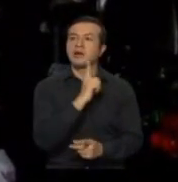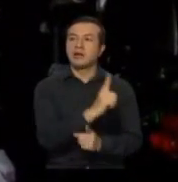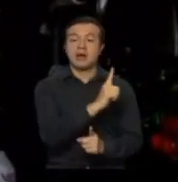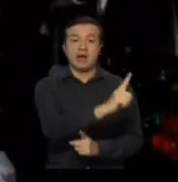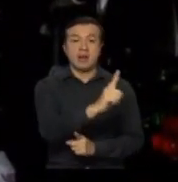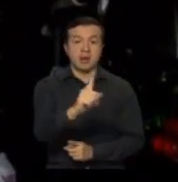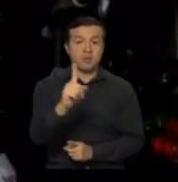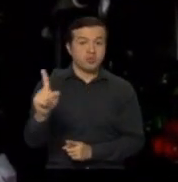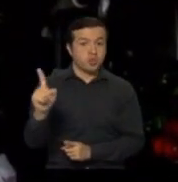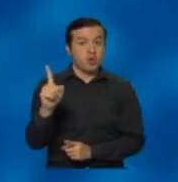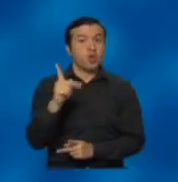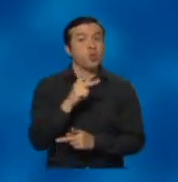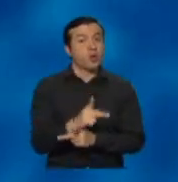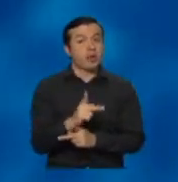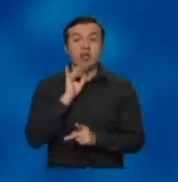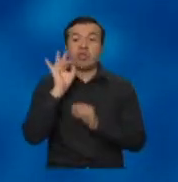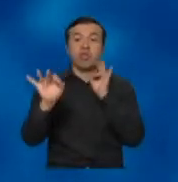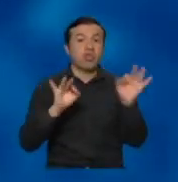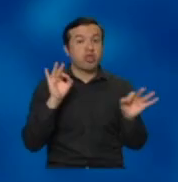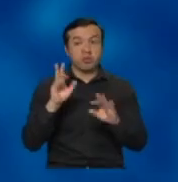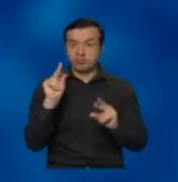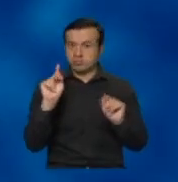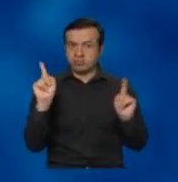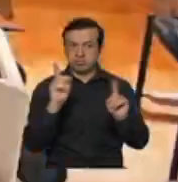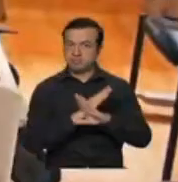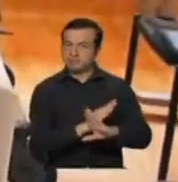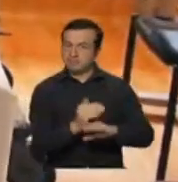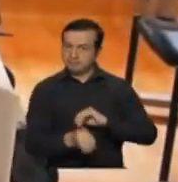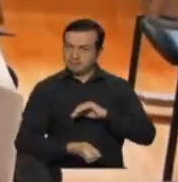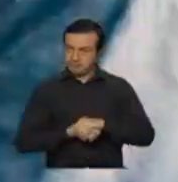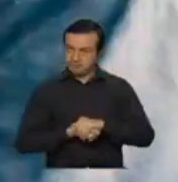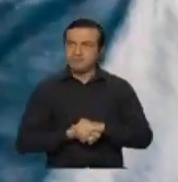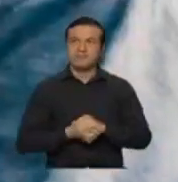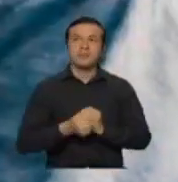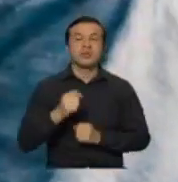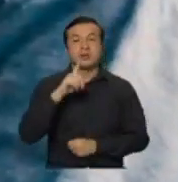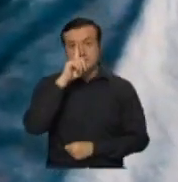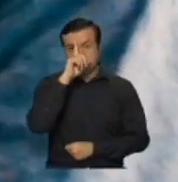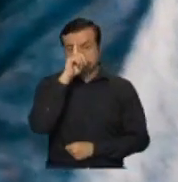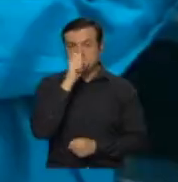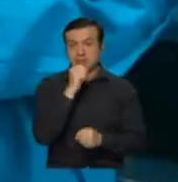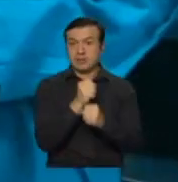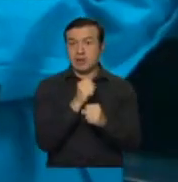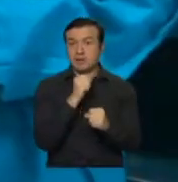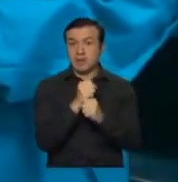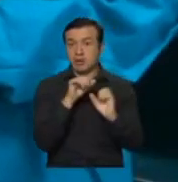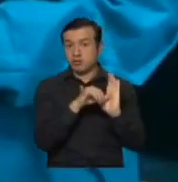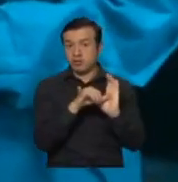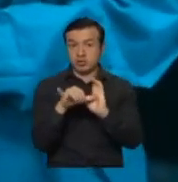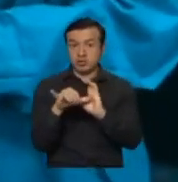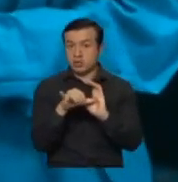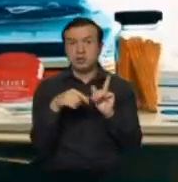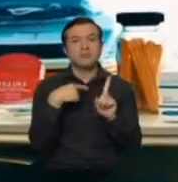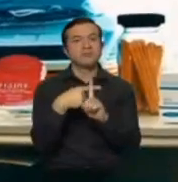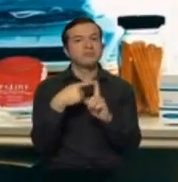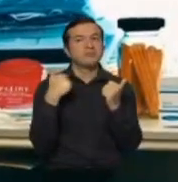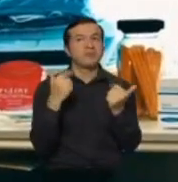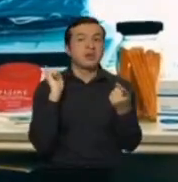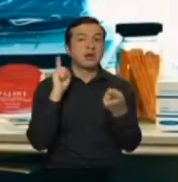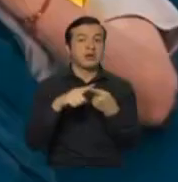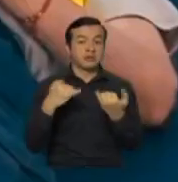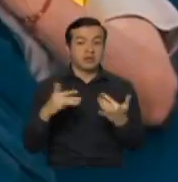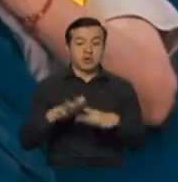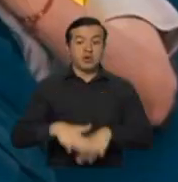no podernos contagiarnos. Santa Elena. El trabajo del personal de salud desprende resultados positivos. Hasta ahora en